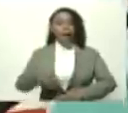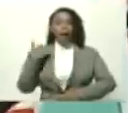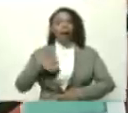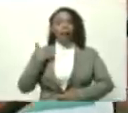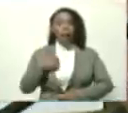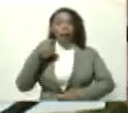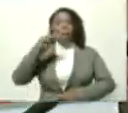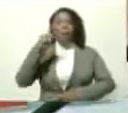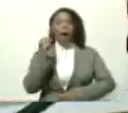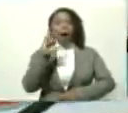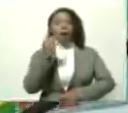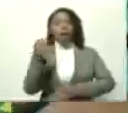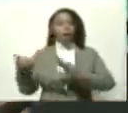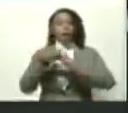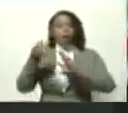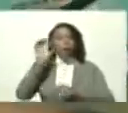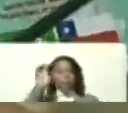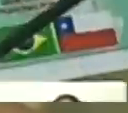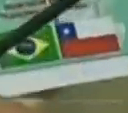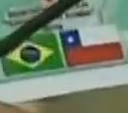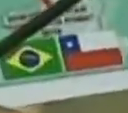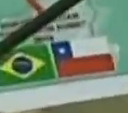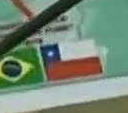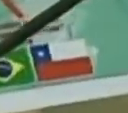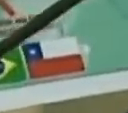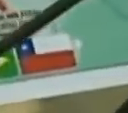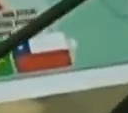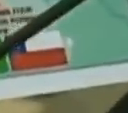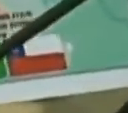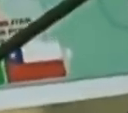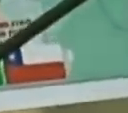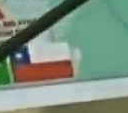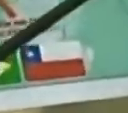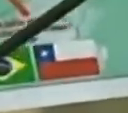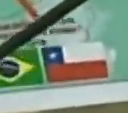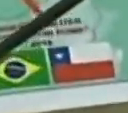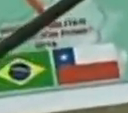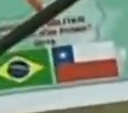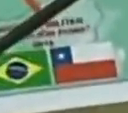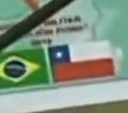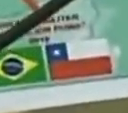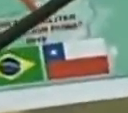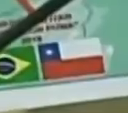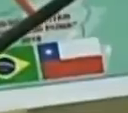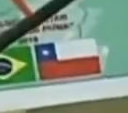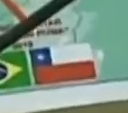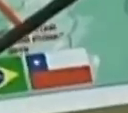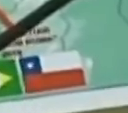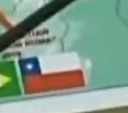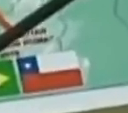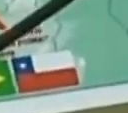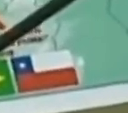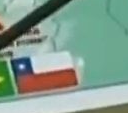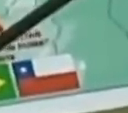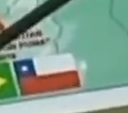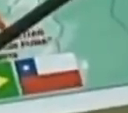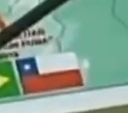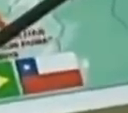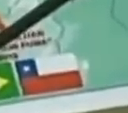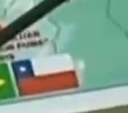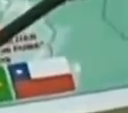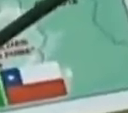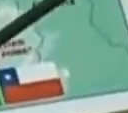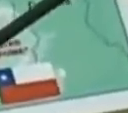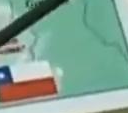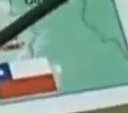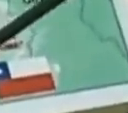patria venezolana. Entonces la tenaza es, desde Colombia, militares y paramilitares, las fuerzas que deberían servir